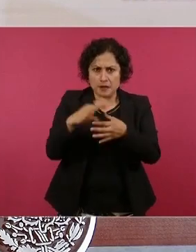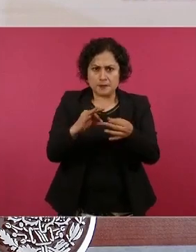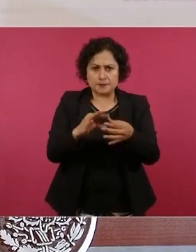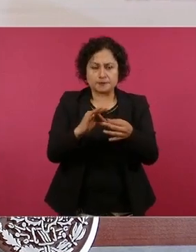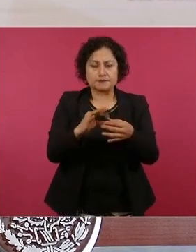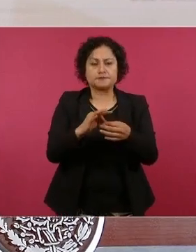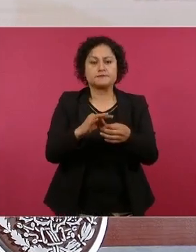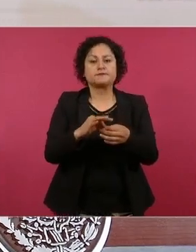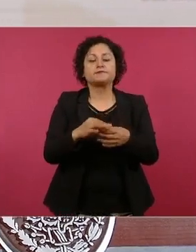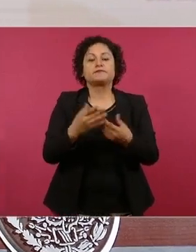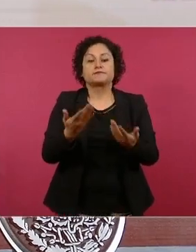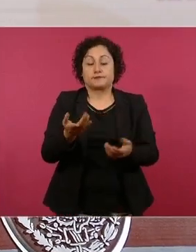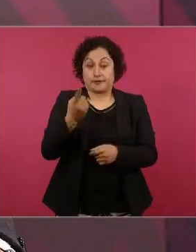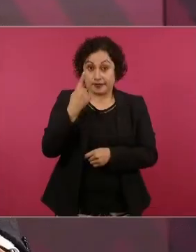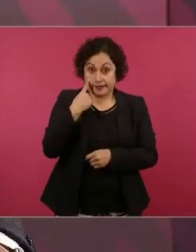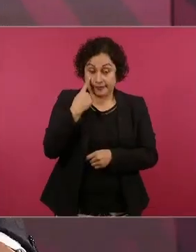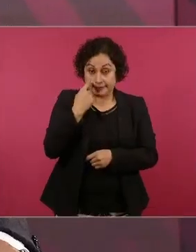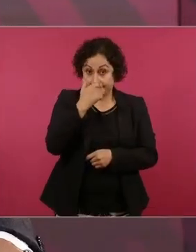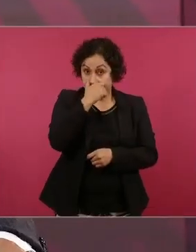era tan